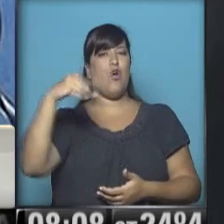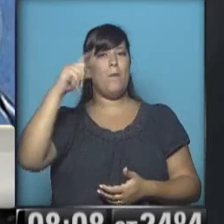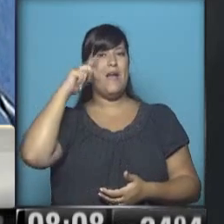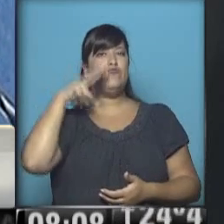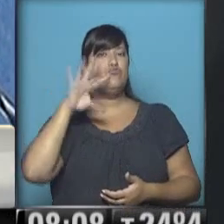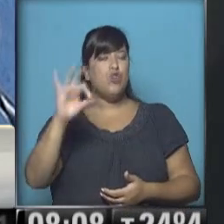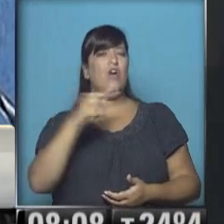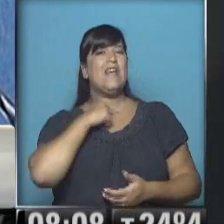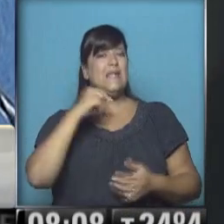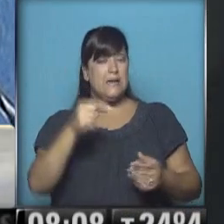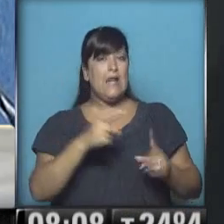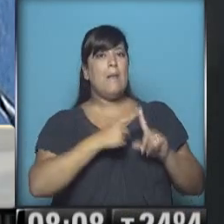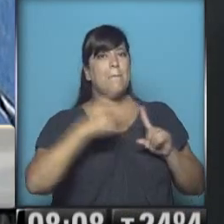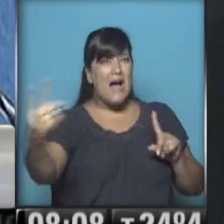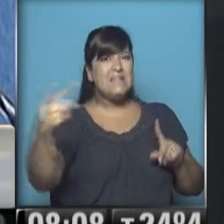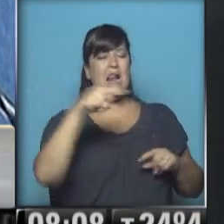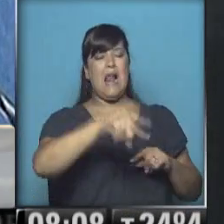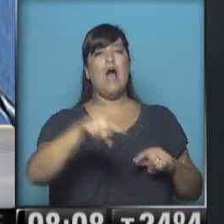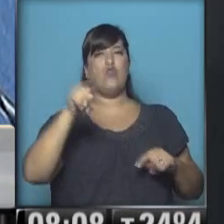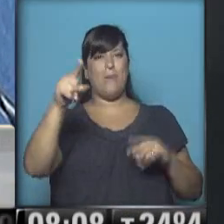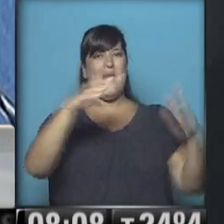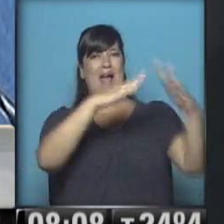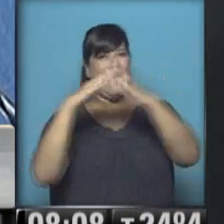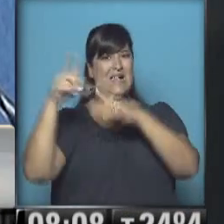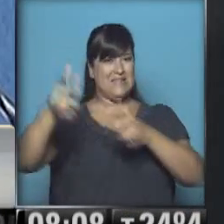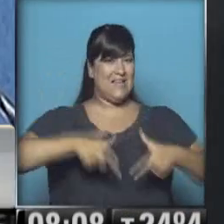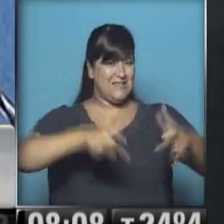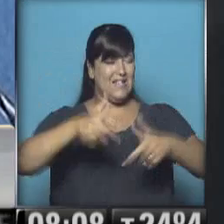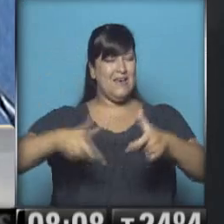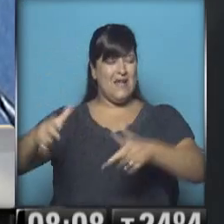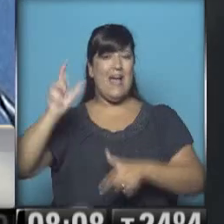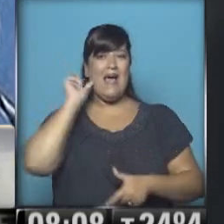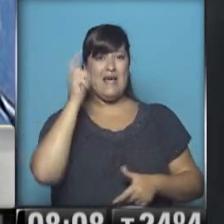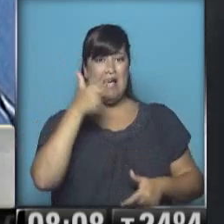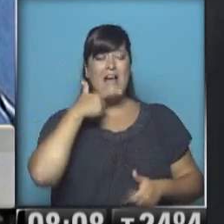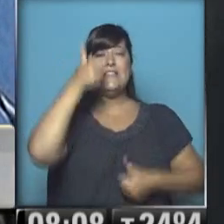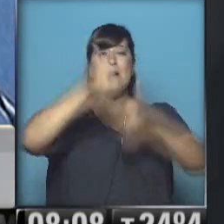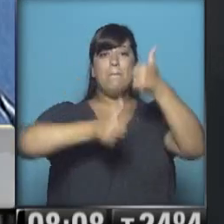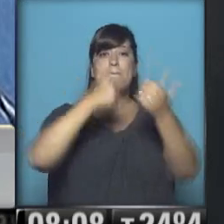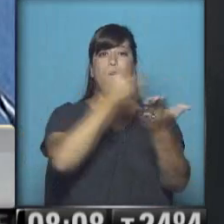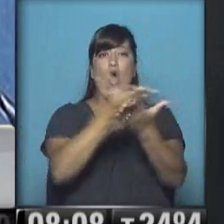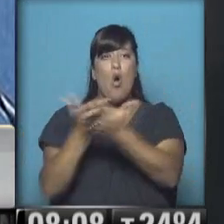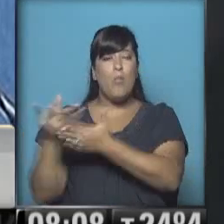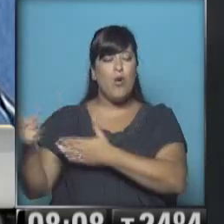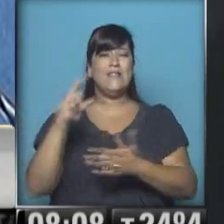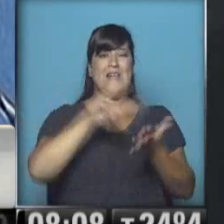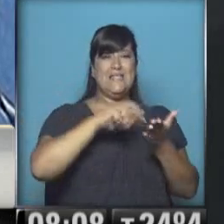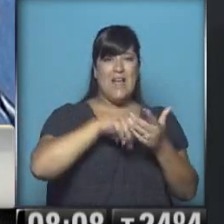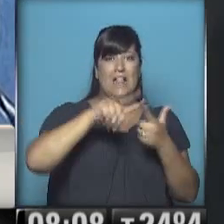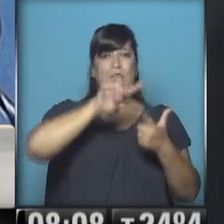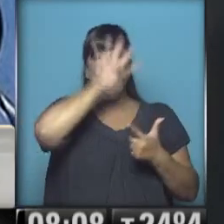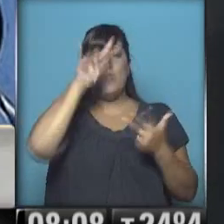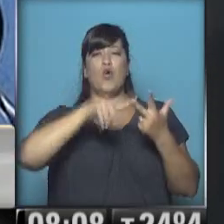extender el financiamiento a las redes domiciliarias. Lo que se ha licitado es para Salta, Formosa,